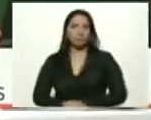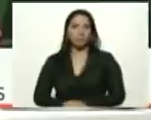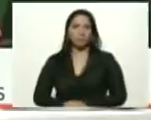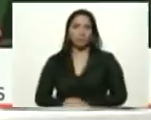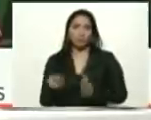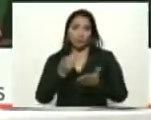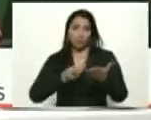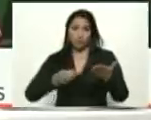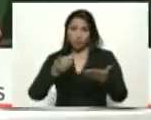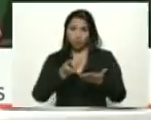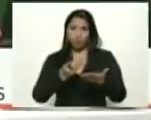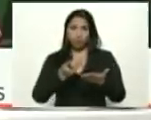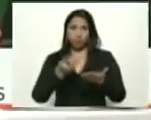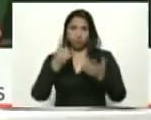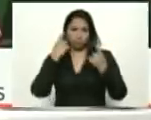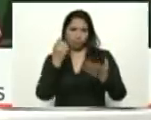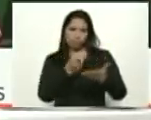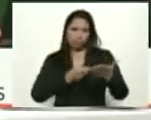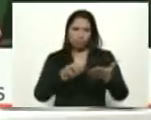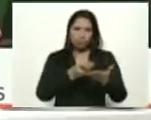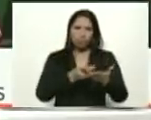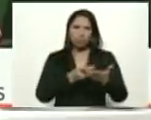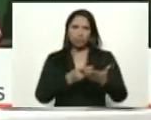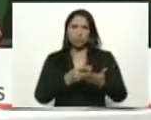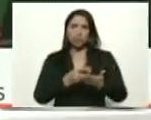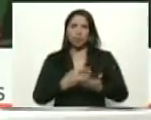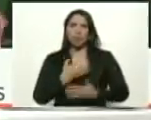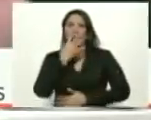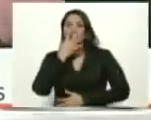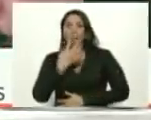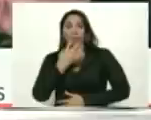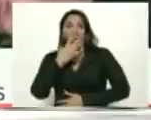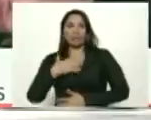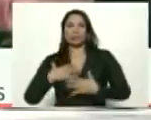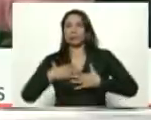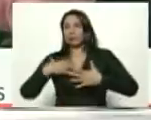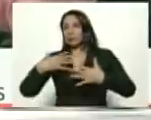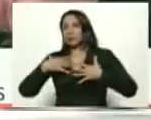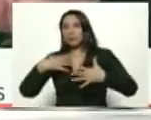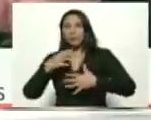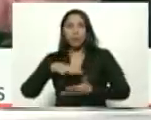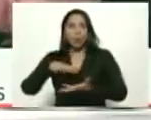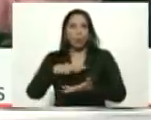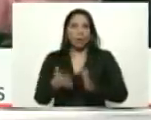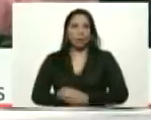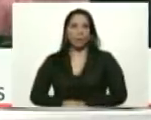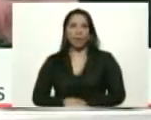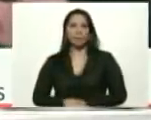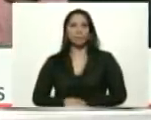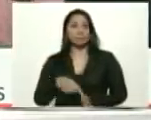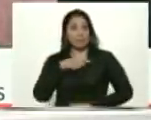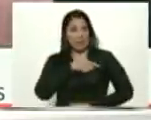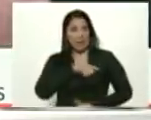diseñador gráfico, asmático con antecedentes de viaje a Estados Unidos y Colombia, ingresó al país